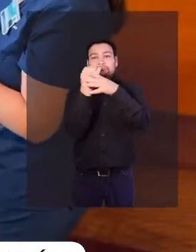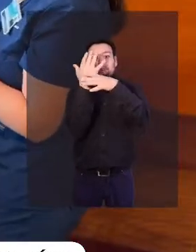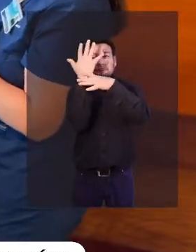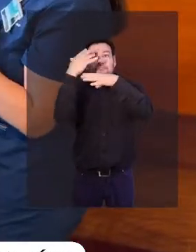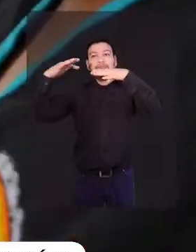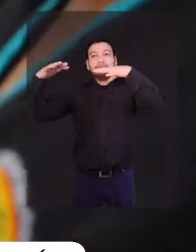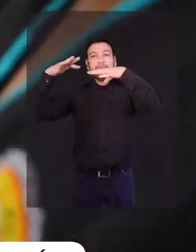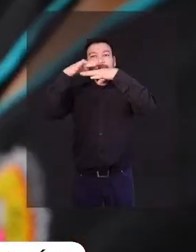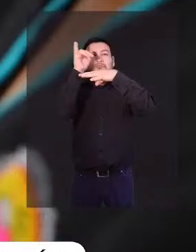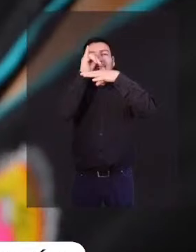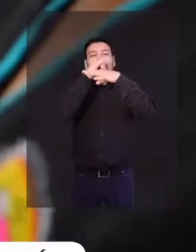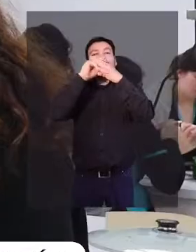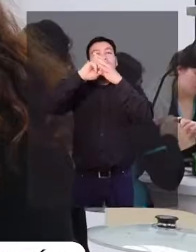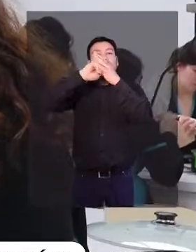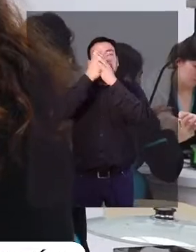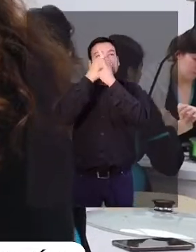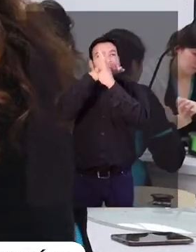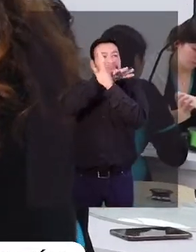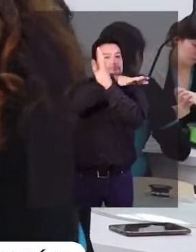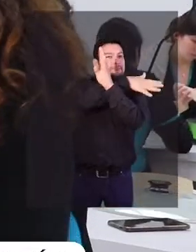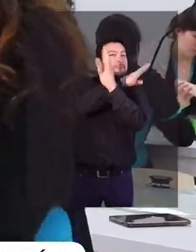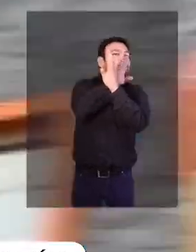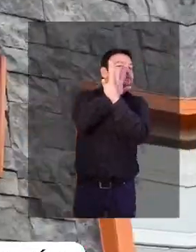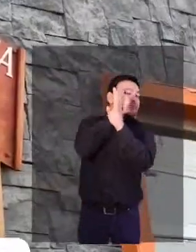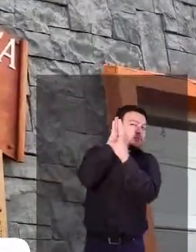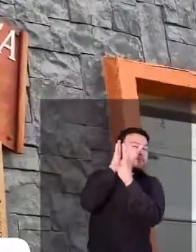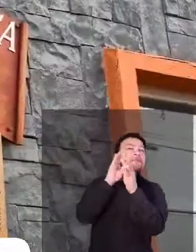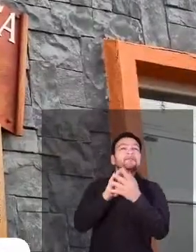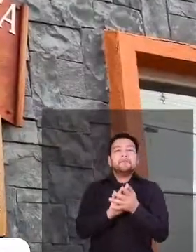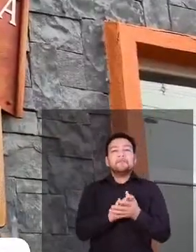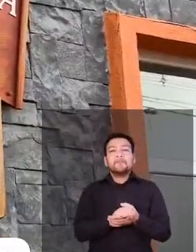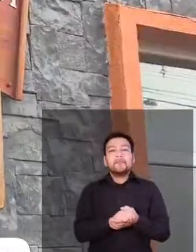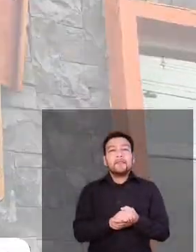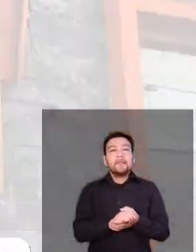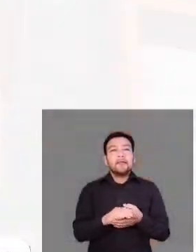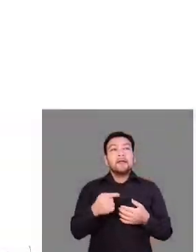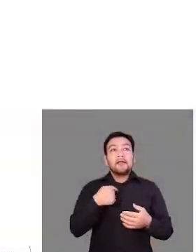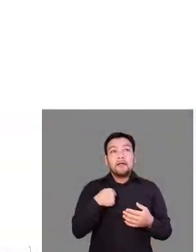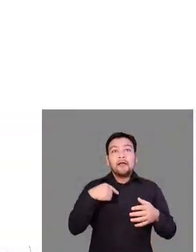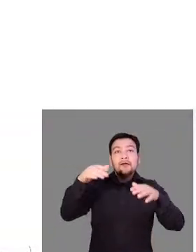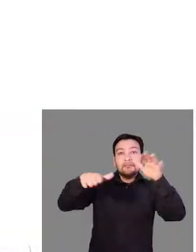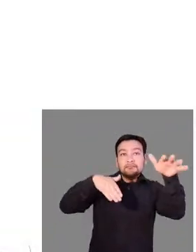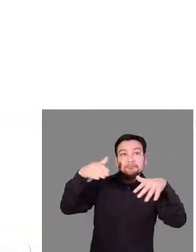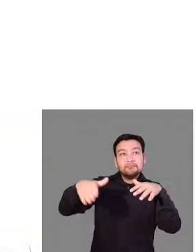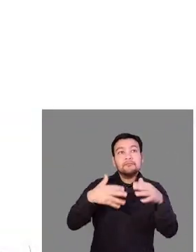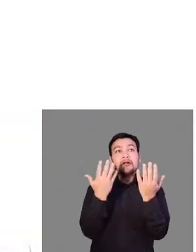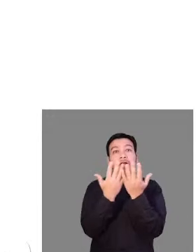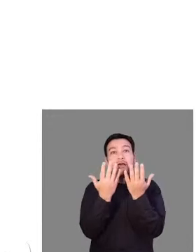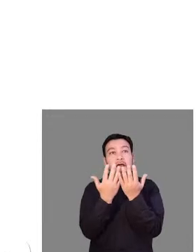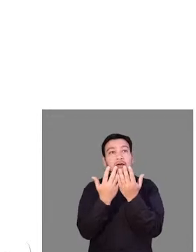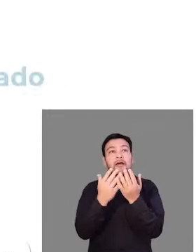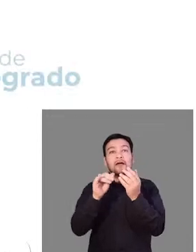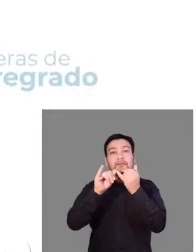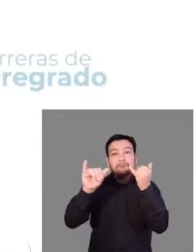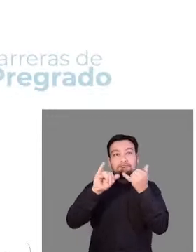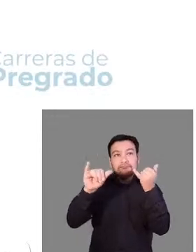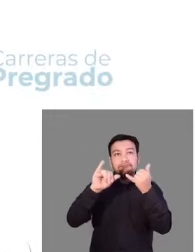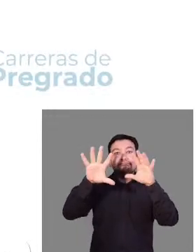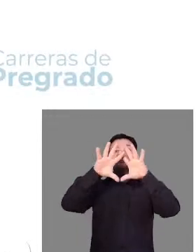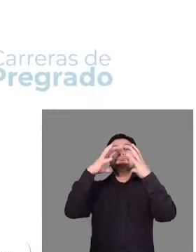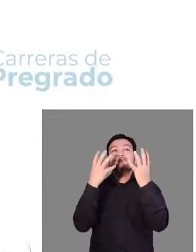ingeniería y tecnología y pedagogías. Nuestra universidad cuenta con 5 institutos, 5